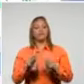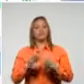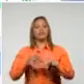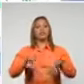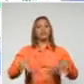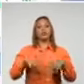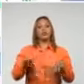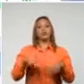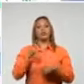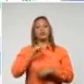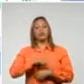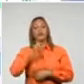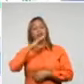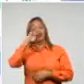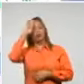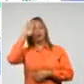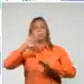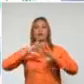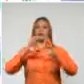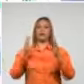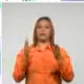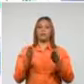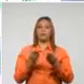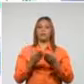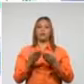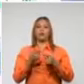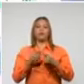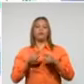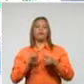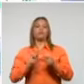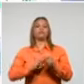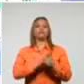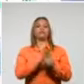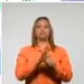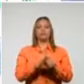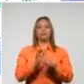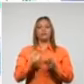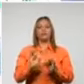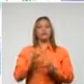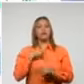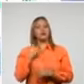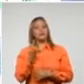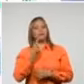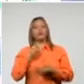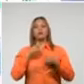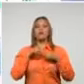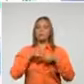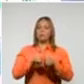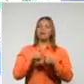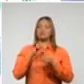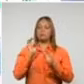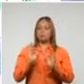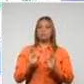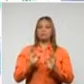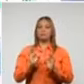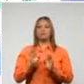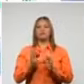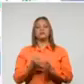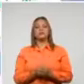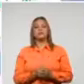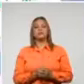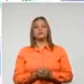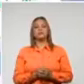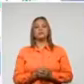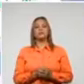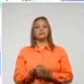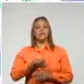nuestro país y en el mundo debido al impacto de la COVID-19. Para mí es un gusto acompañarlos como siempre en esta jornada. Y